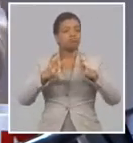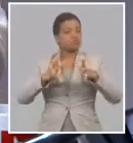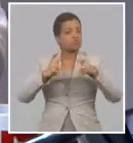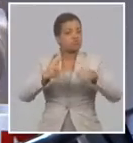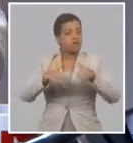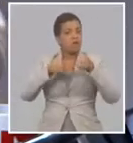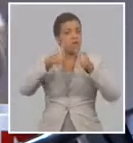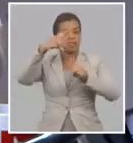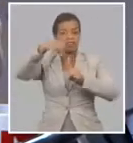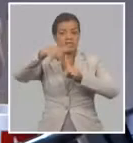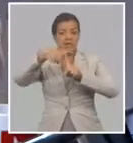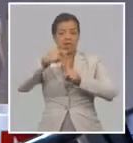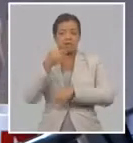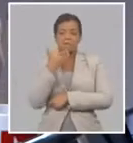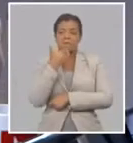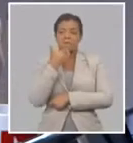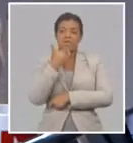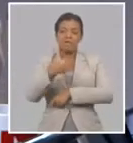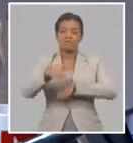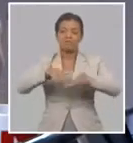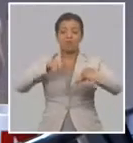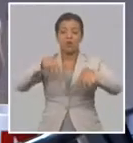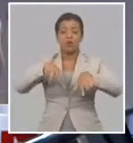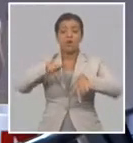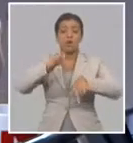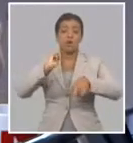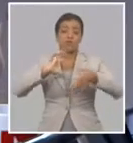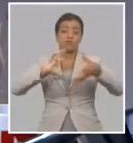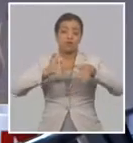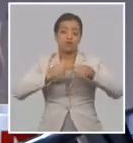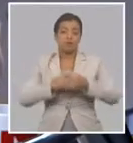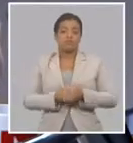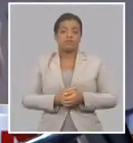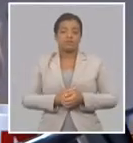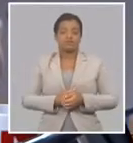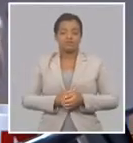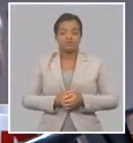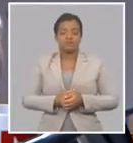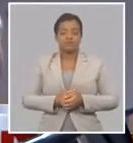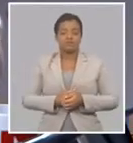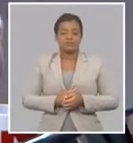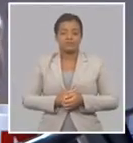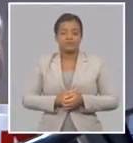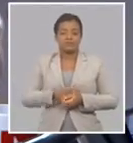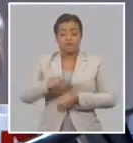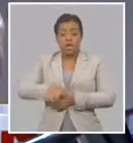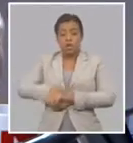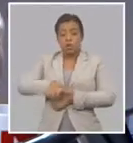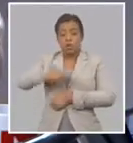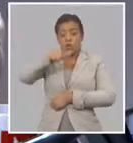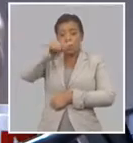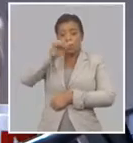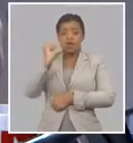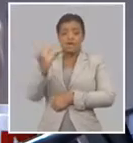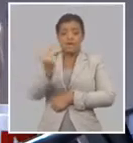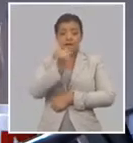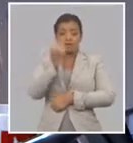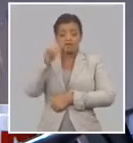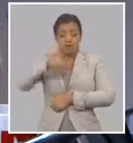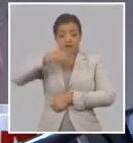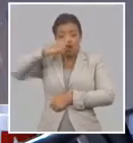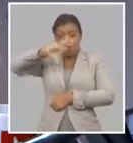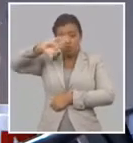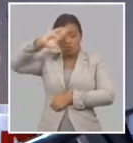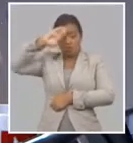supuesto estar en mejores condiciones para asumir esta nueva etapa que estamos enfrentando en el caso de los vuelos nacionales de nuestra aerolínea cubana de aviación